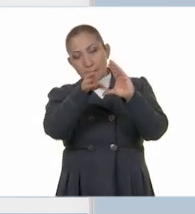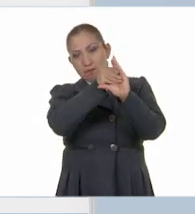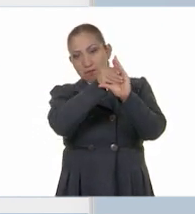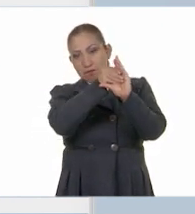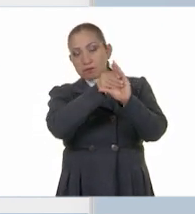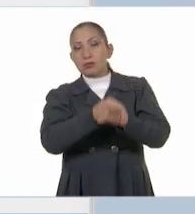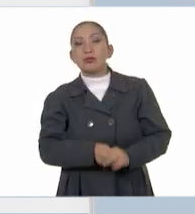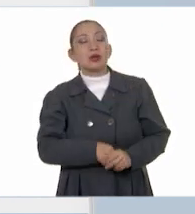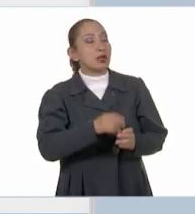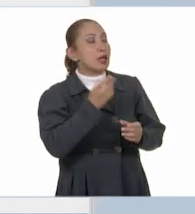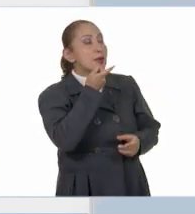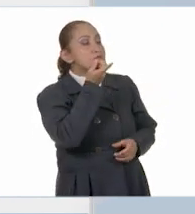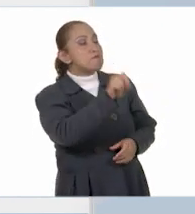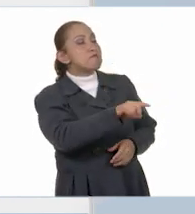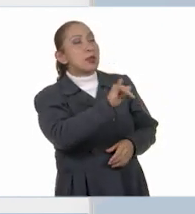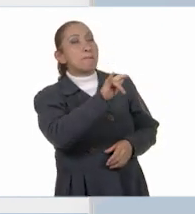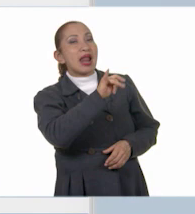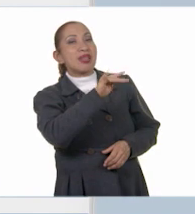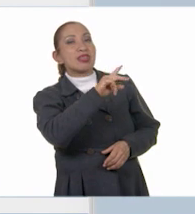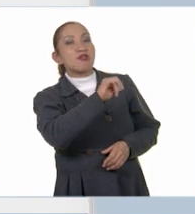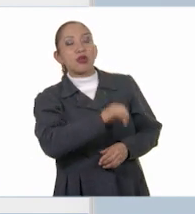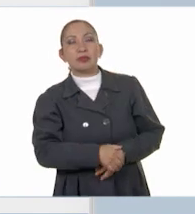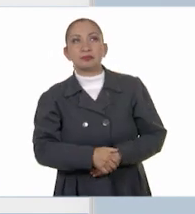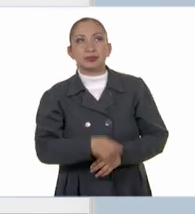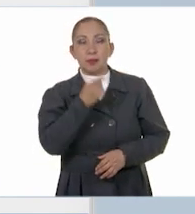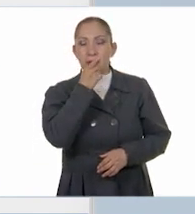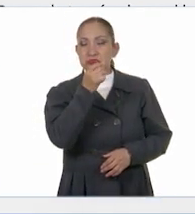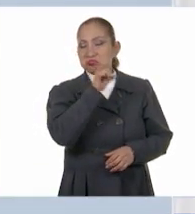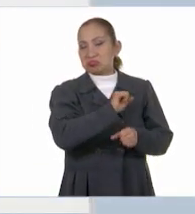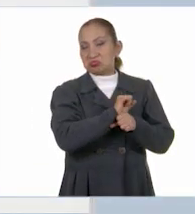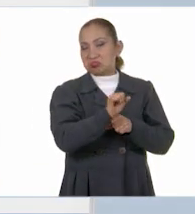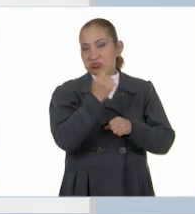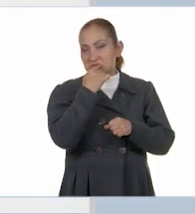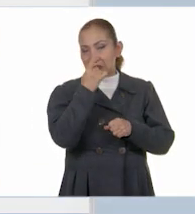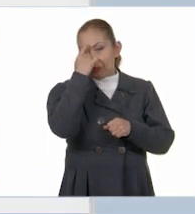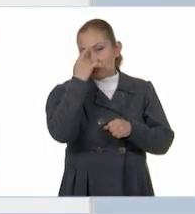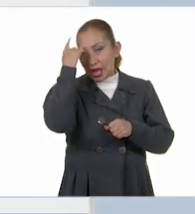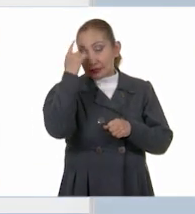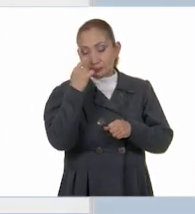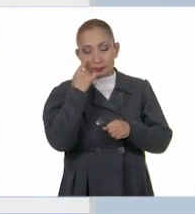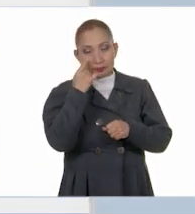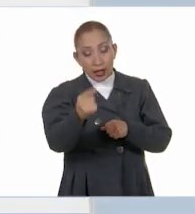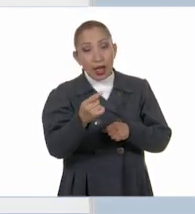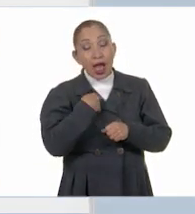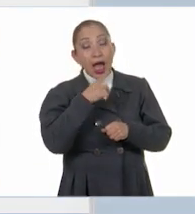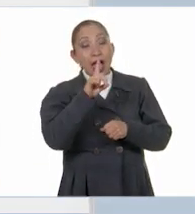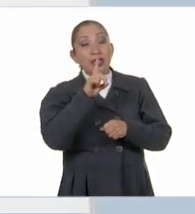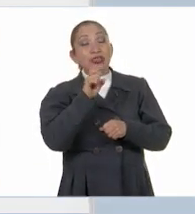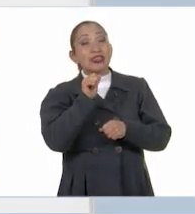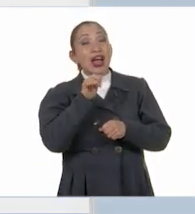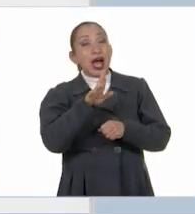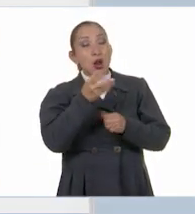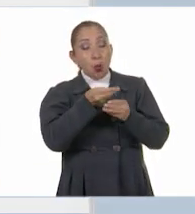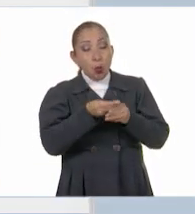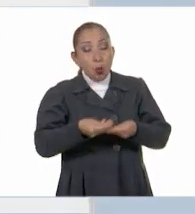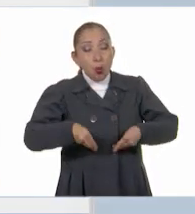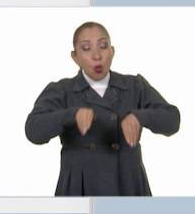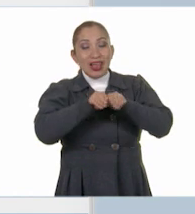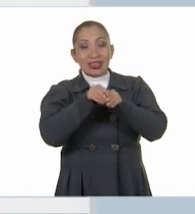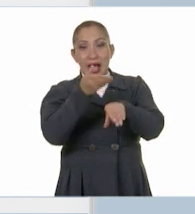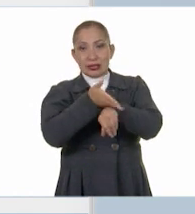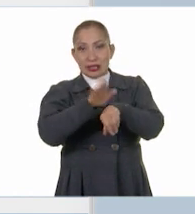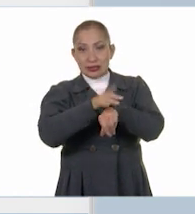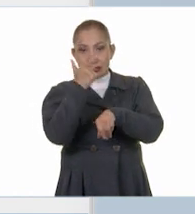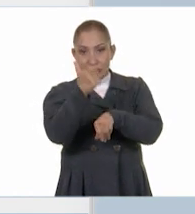¿Y ahora en imperativo, Juan Carlos? Pues, muy sencillo, maestra, quedarían dar vuelta al calcetín, el número